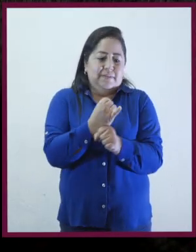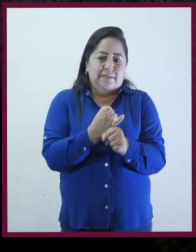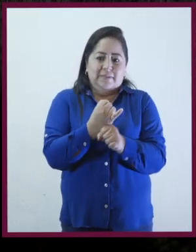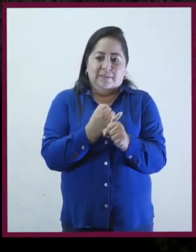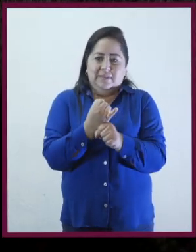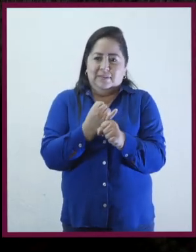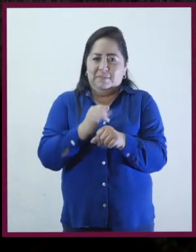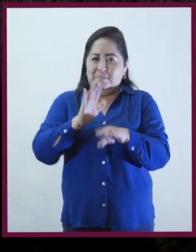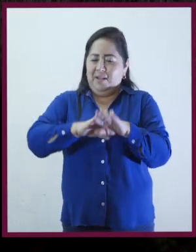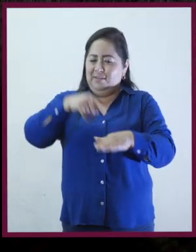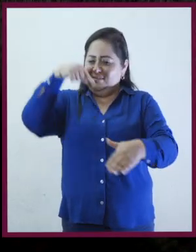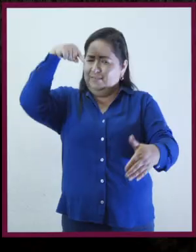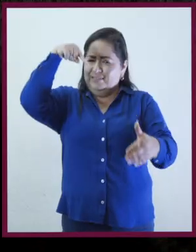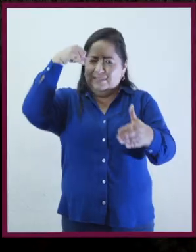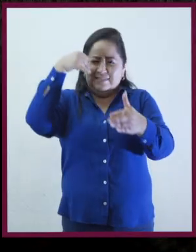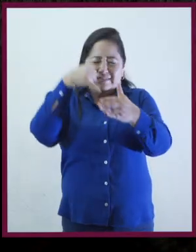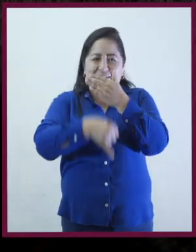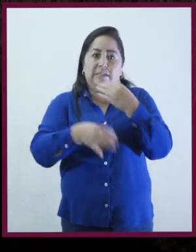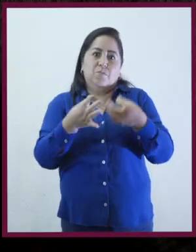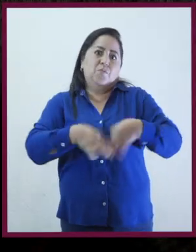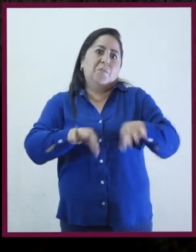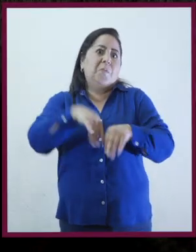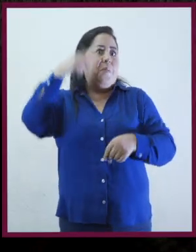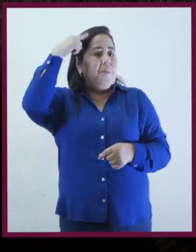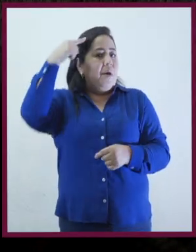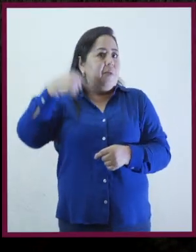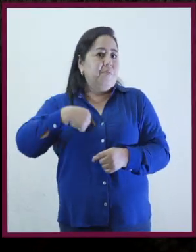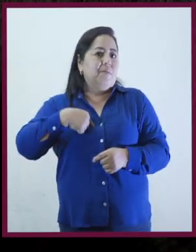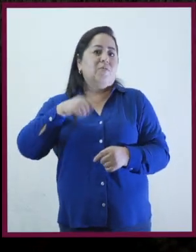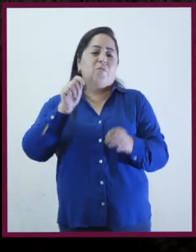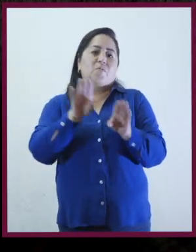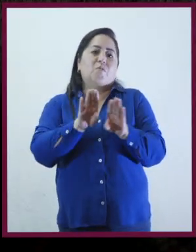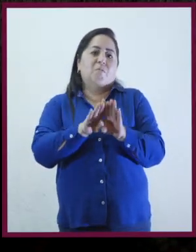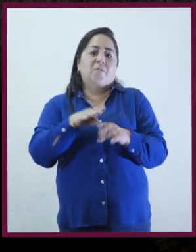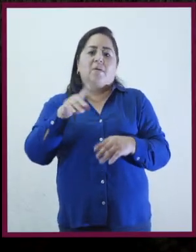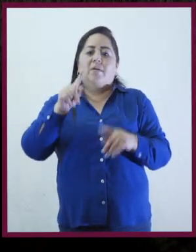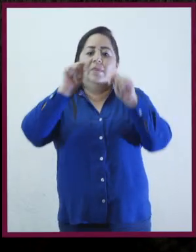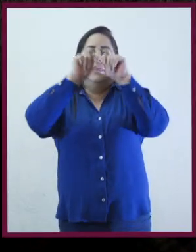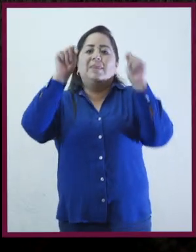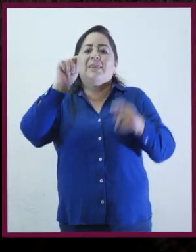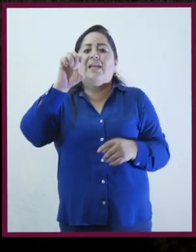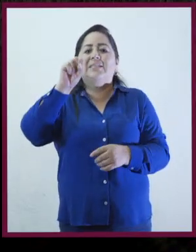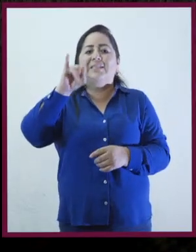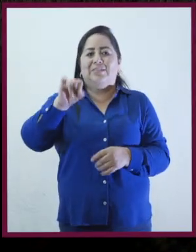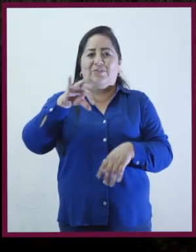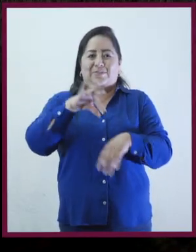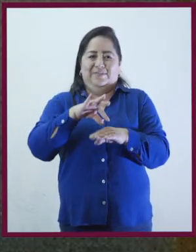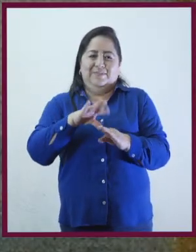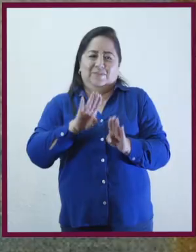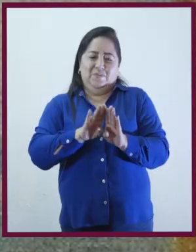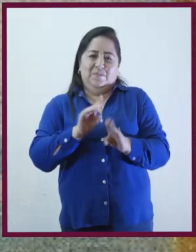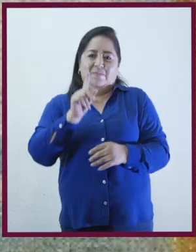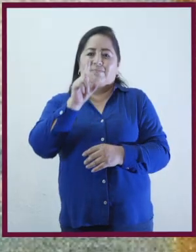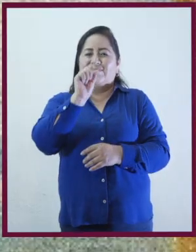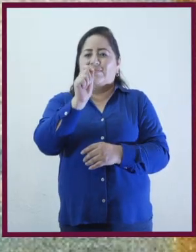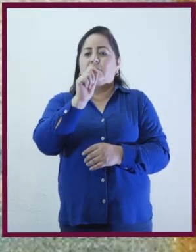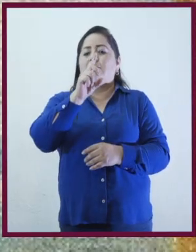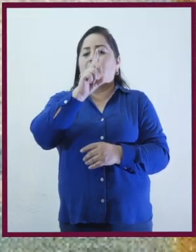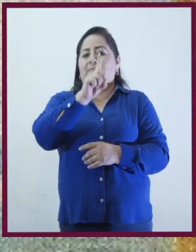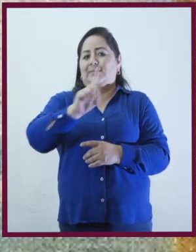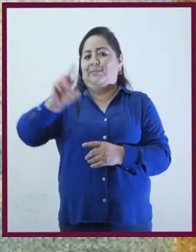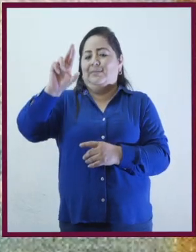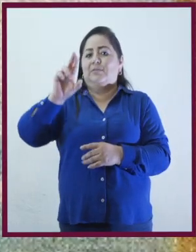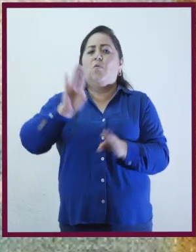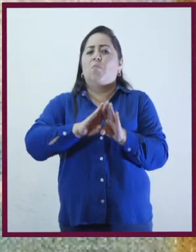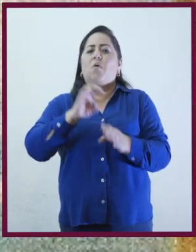Bueno, importante para mí, que fue la tesis doctoral. A mí me interesaba el imperio de